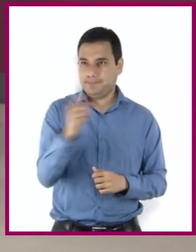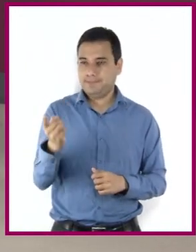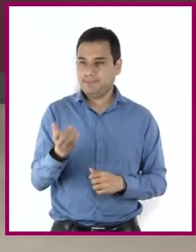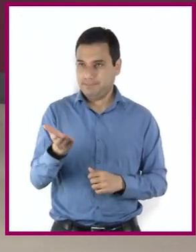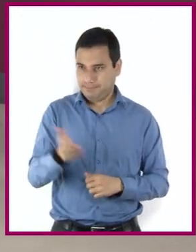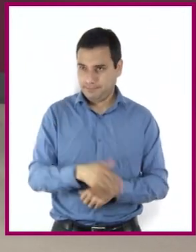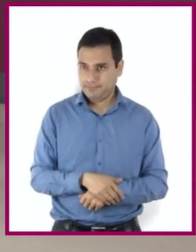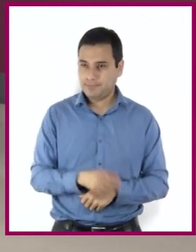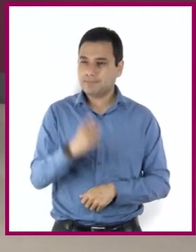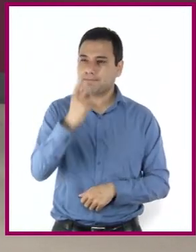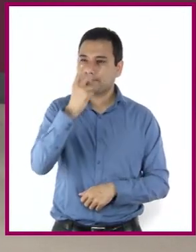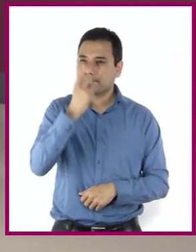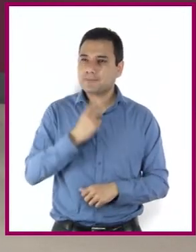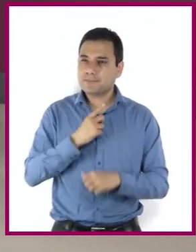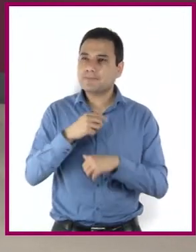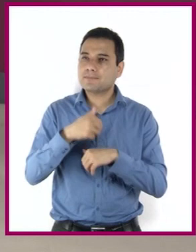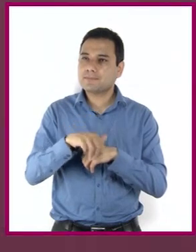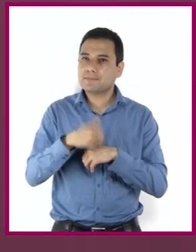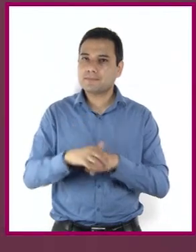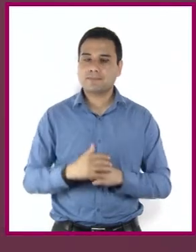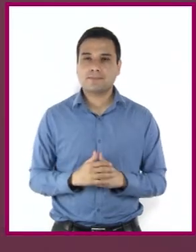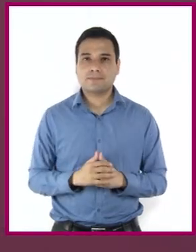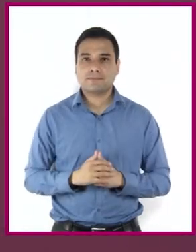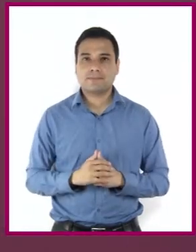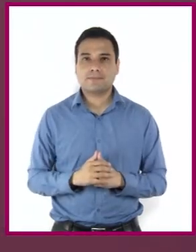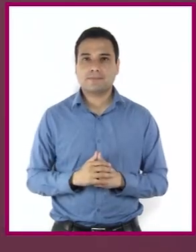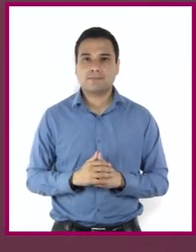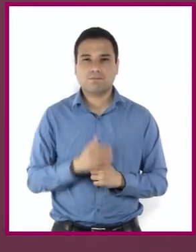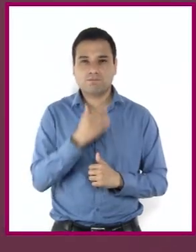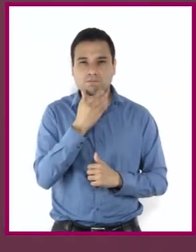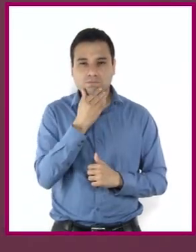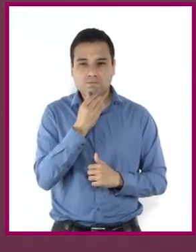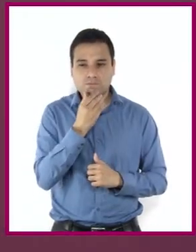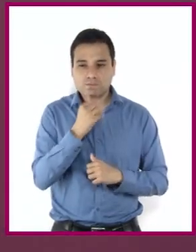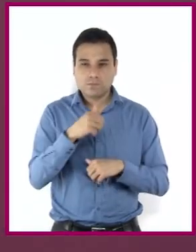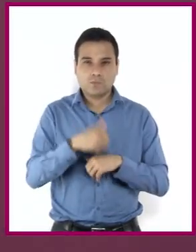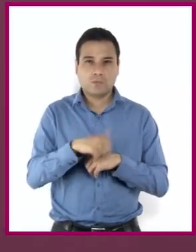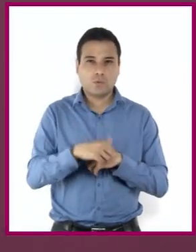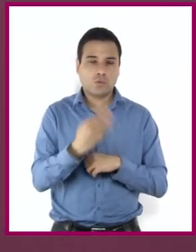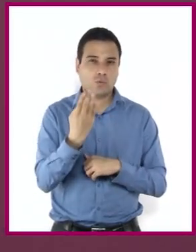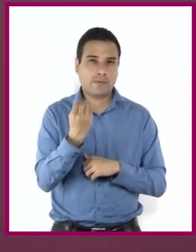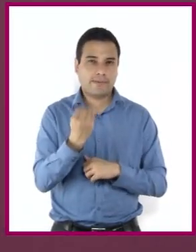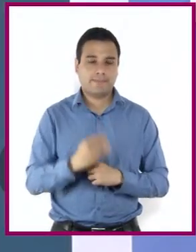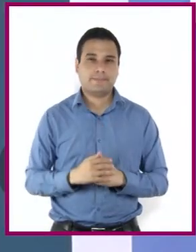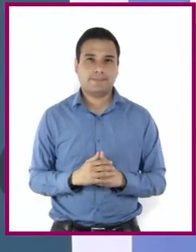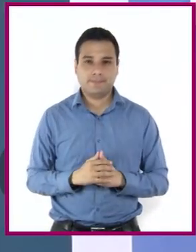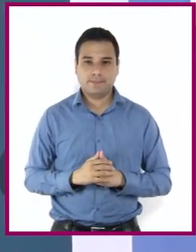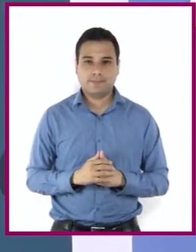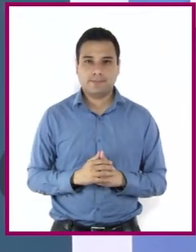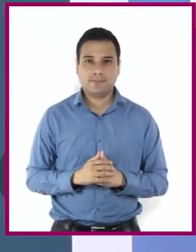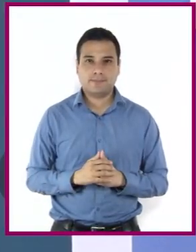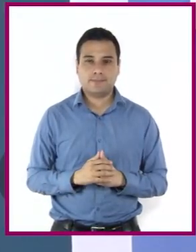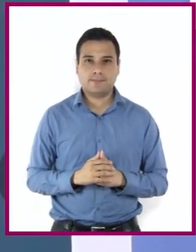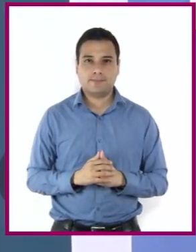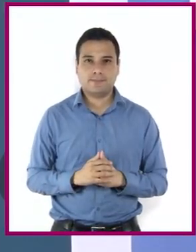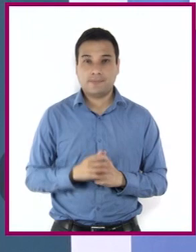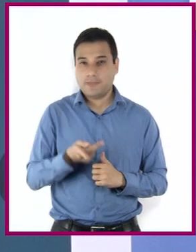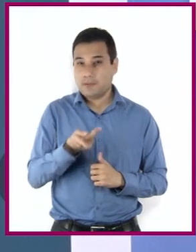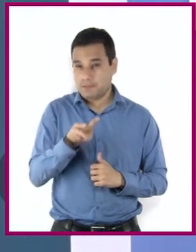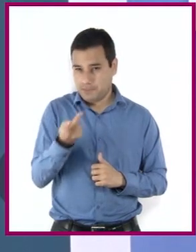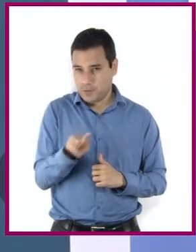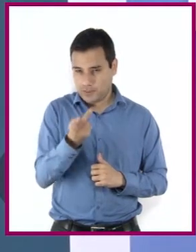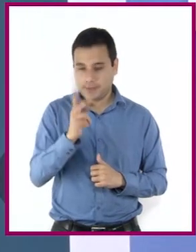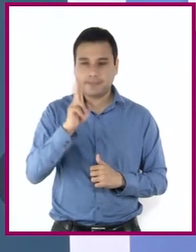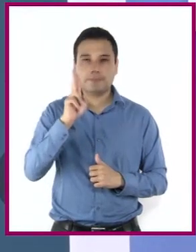turno. Dime un número, por favor. Elijo el número 9. Leamos la pregunta. Dice